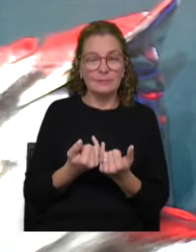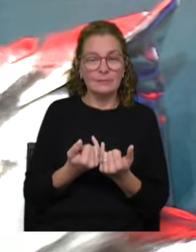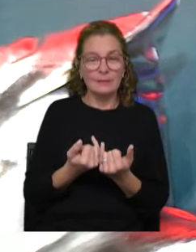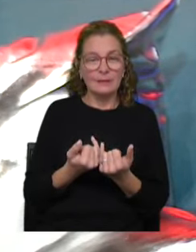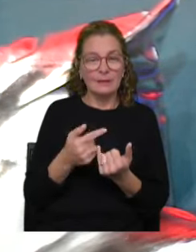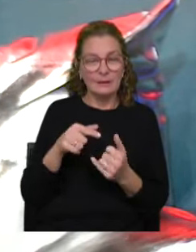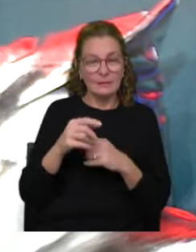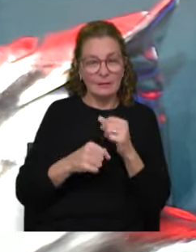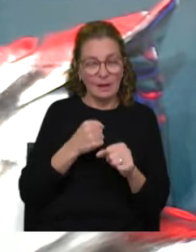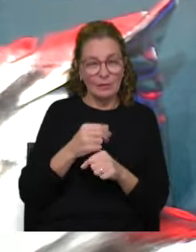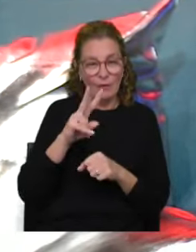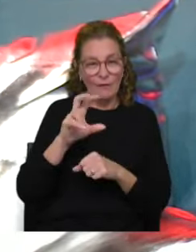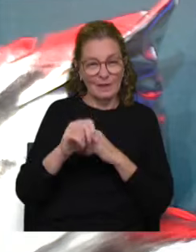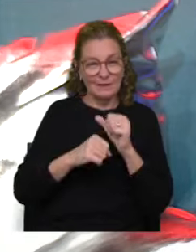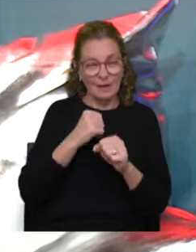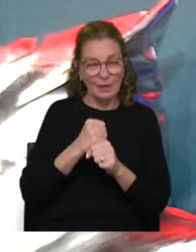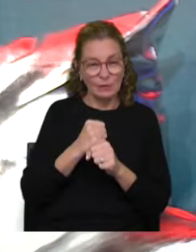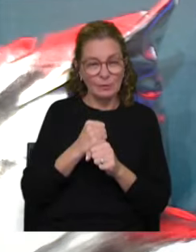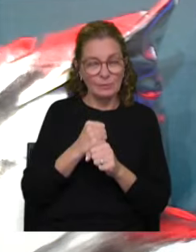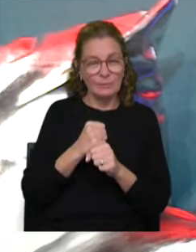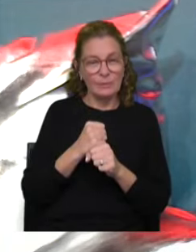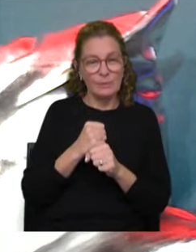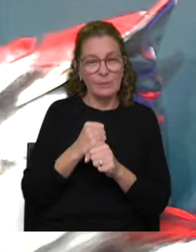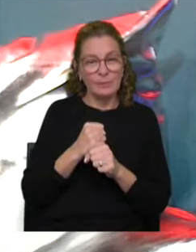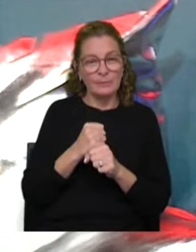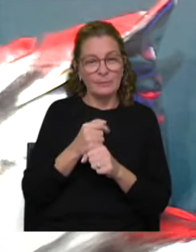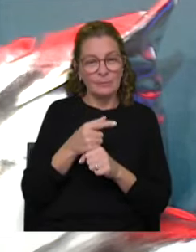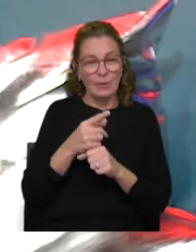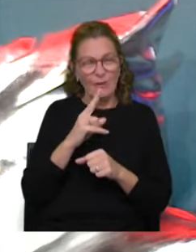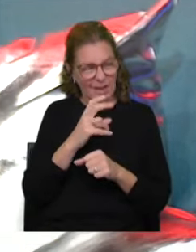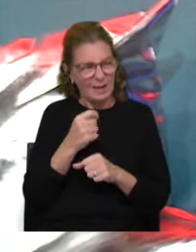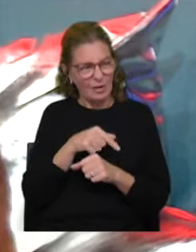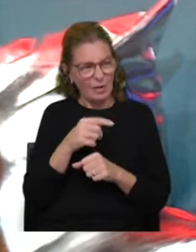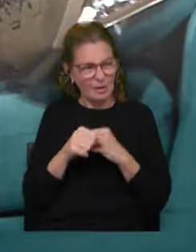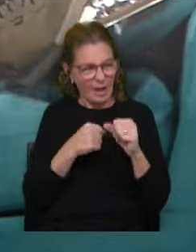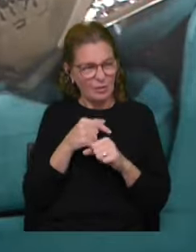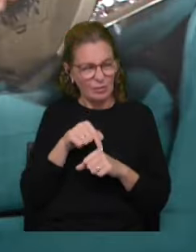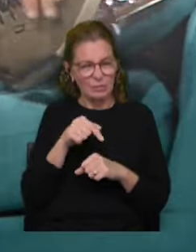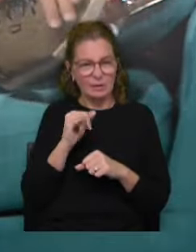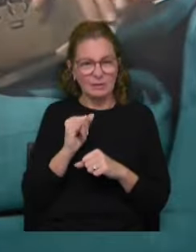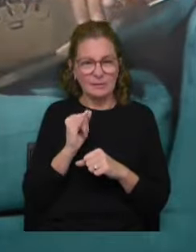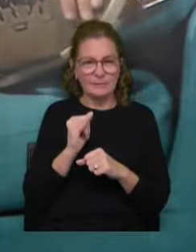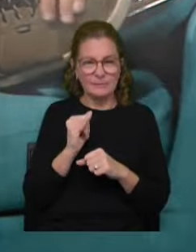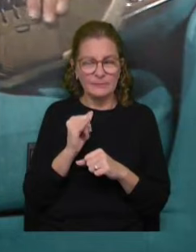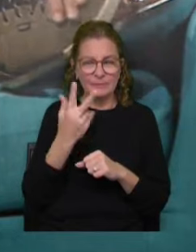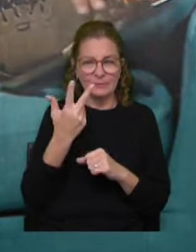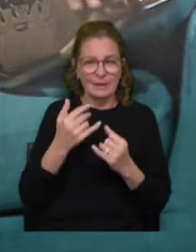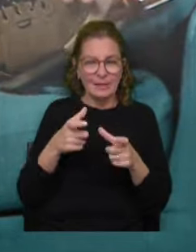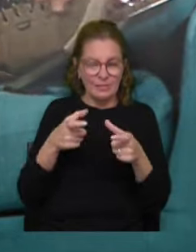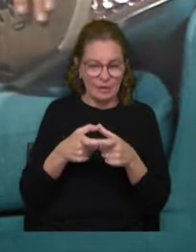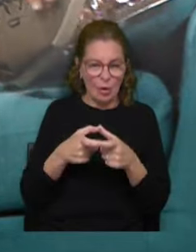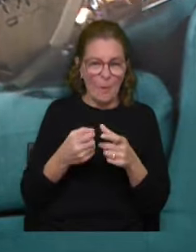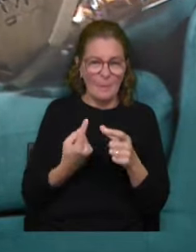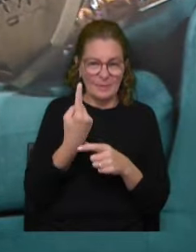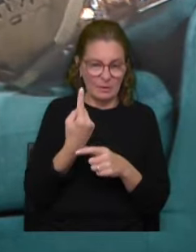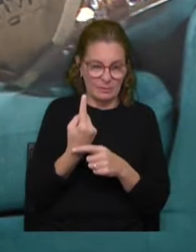De hecho, este año se cumplen 20 años de la contraluz. Sí. Bueno, entonces, creo que esos tres discos